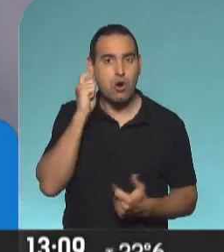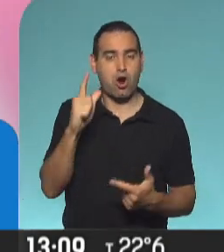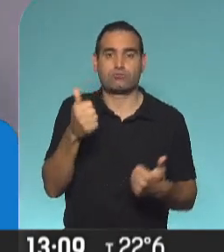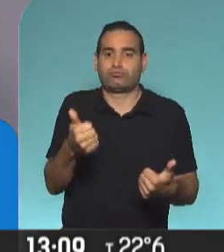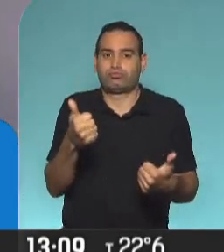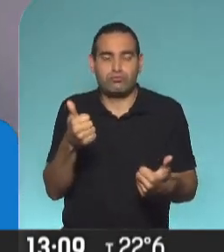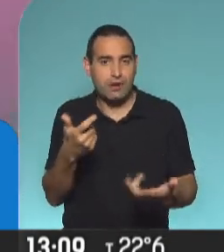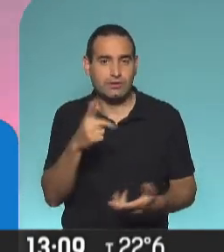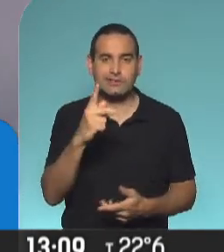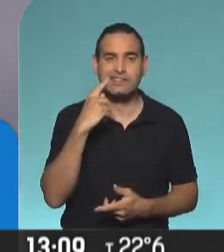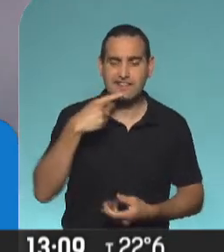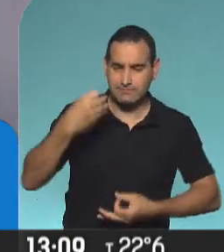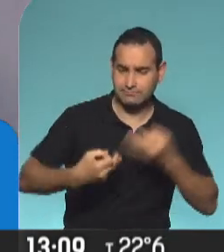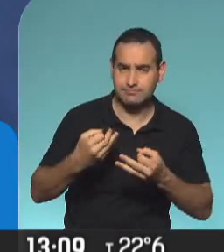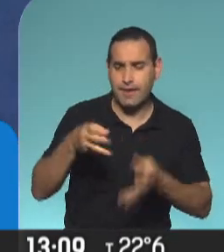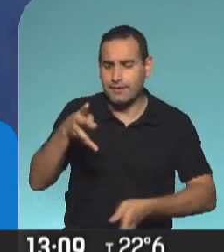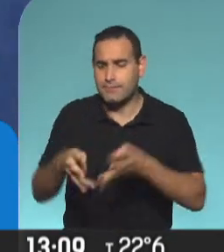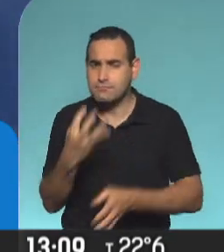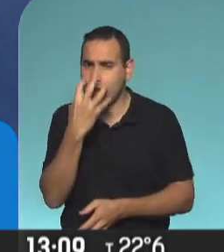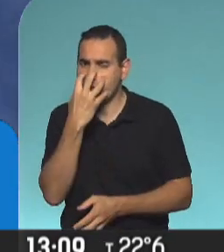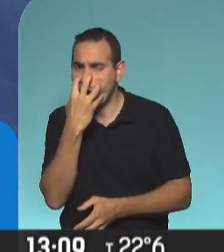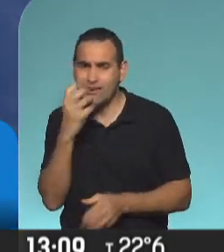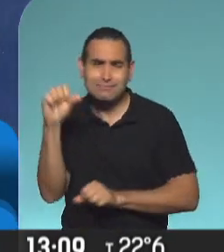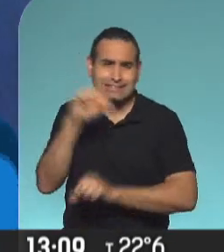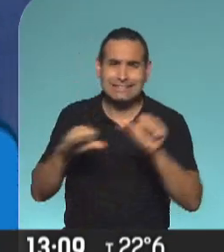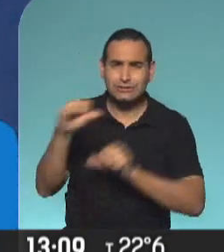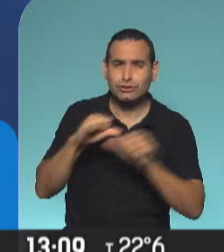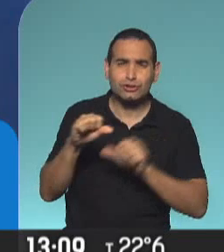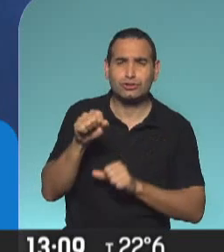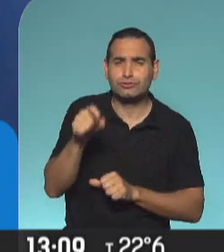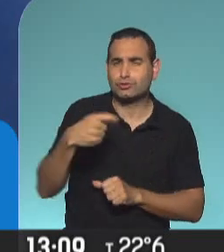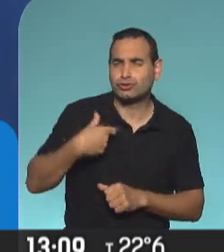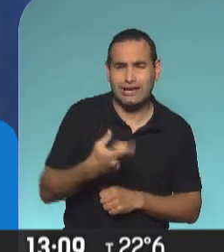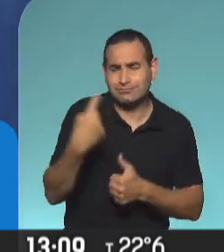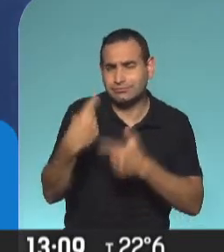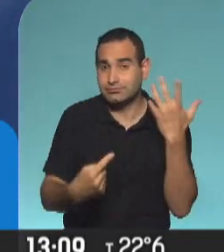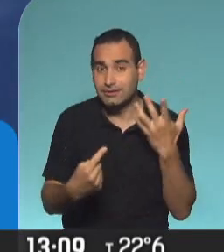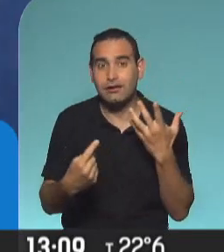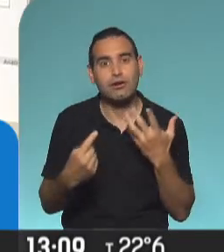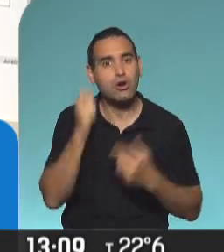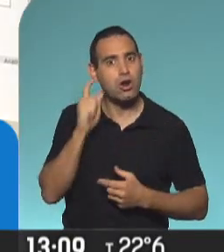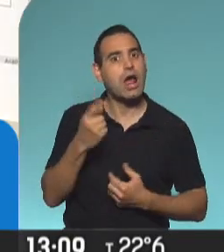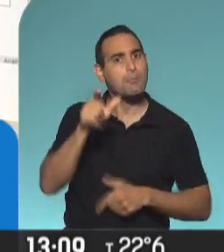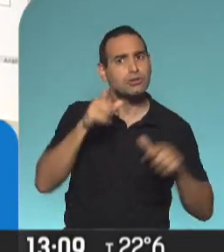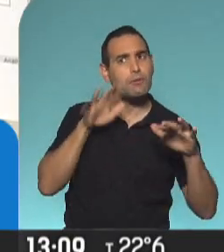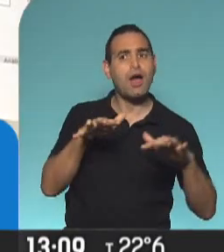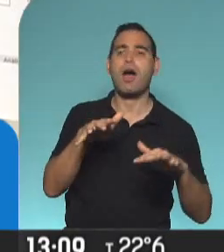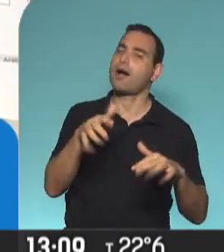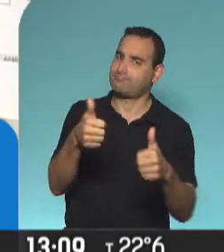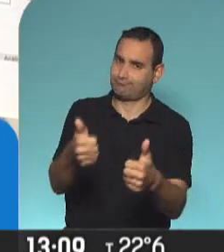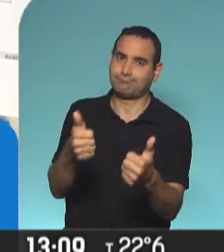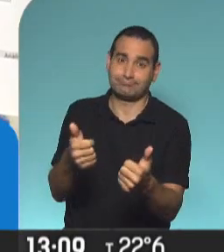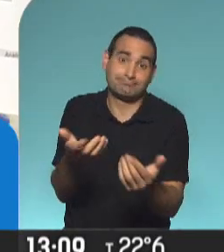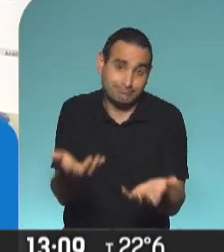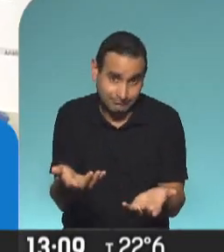kit, un respirador, las investigaciones que hacen los cientistas sociales, etcétera, la gente dice, bueno, están para eso. Y esa